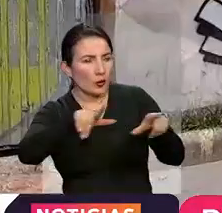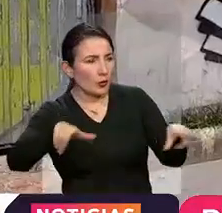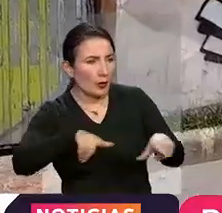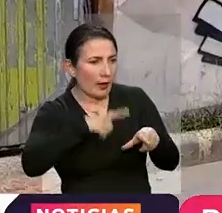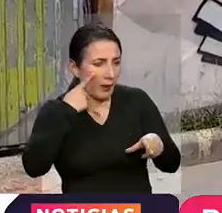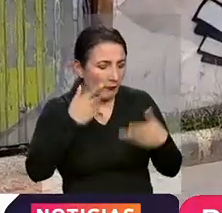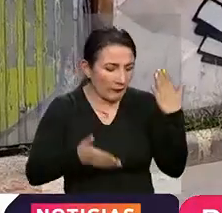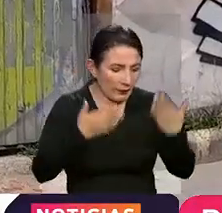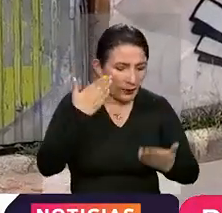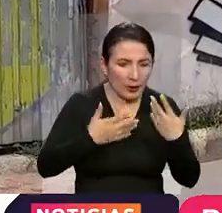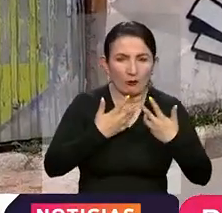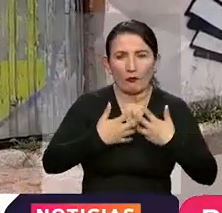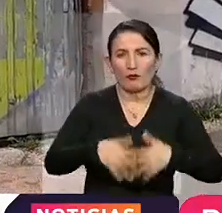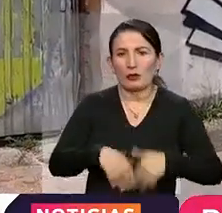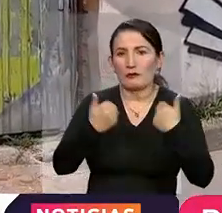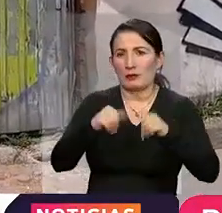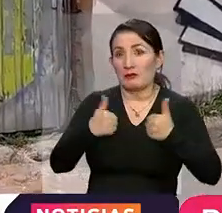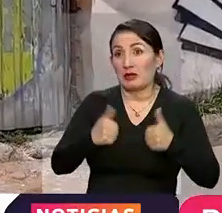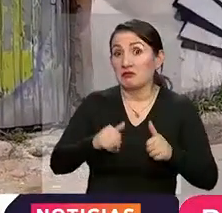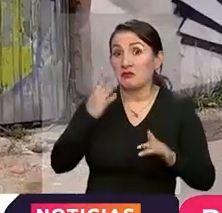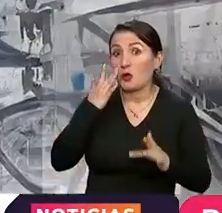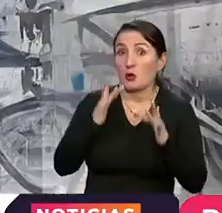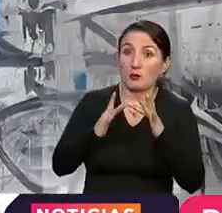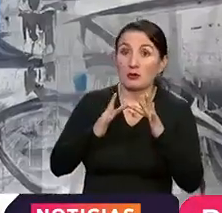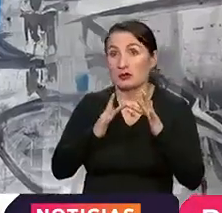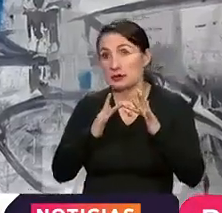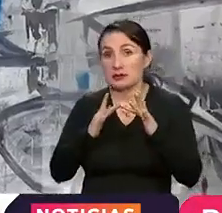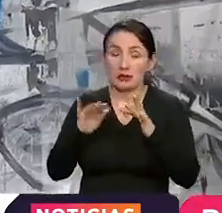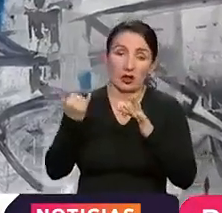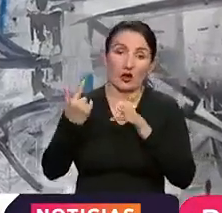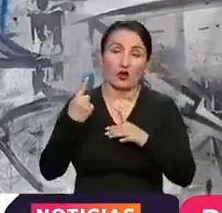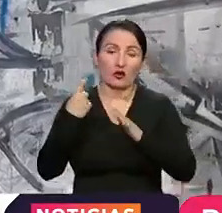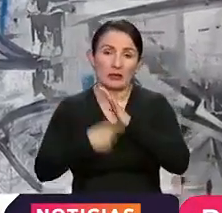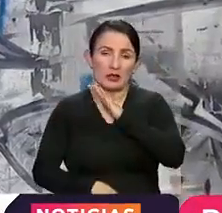para verificar su funcionamiento y, si corresponde, imponer las sanciones respectivas.